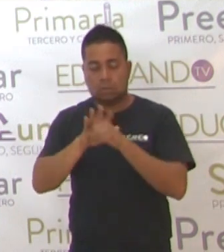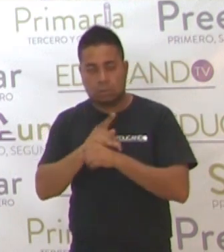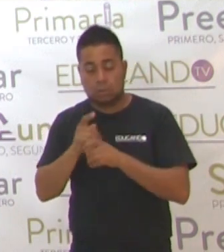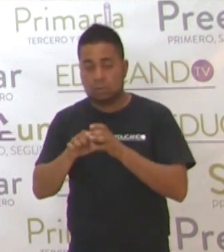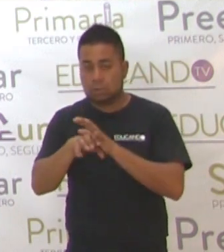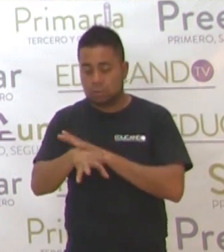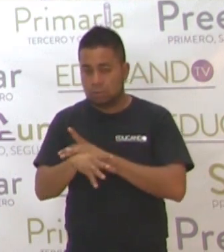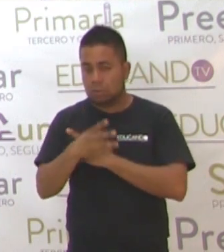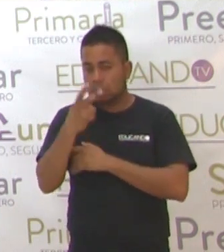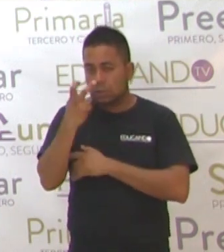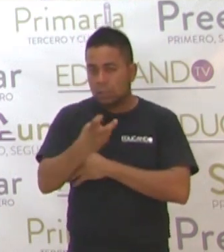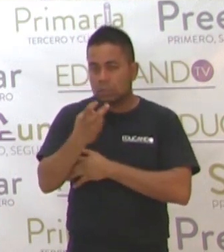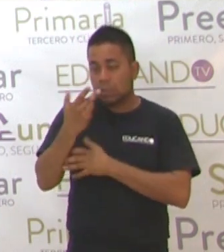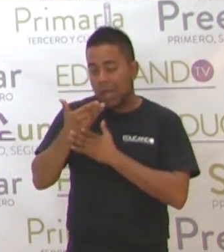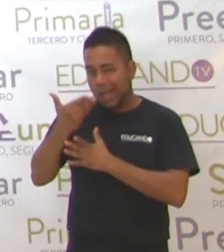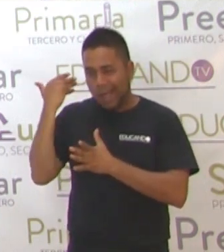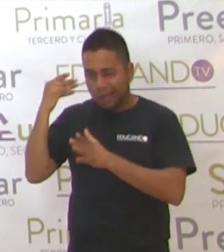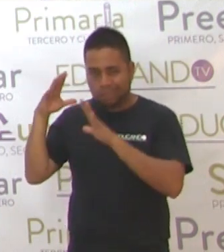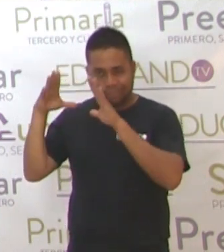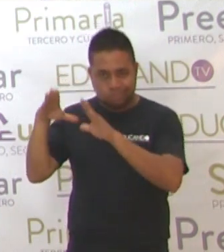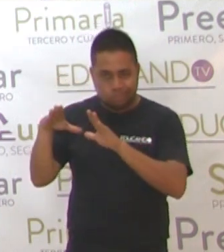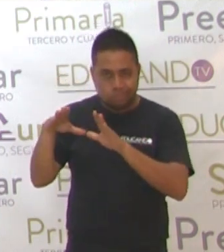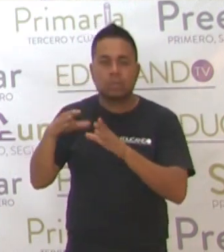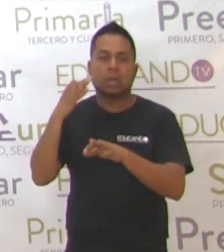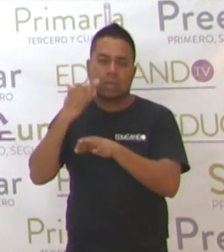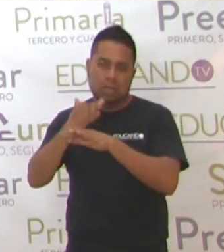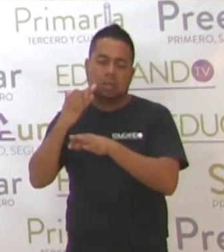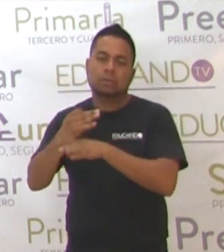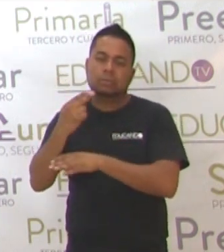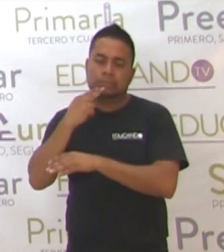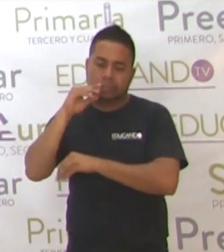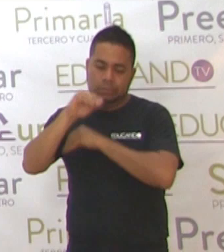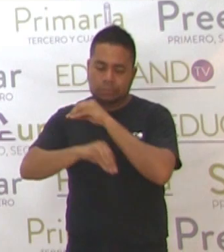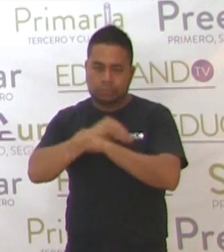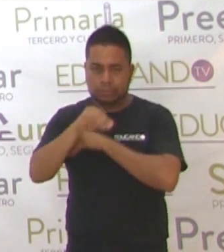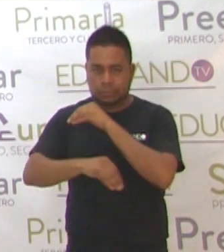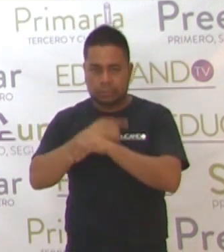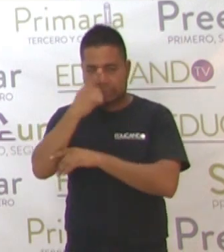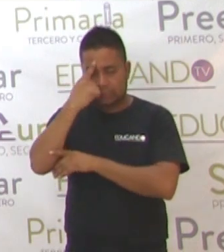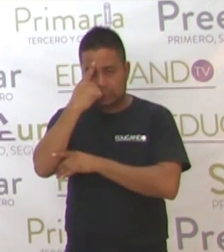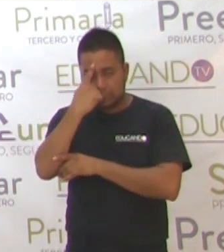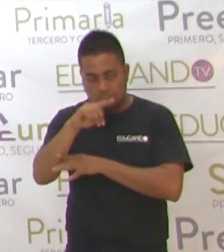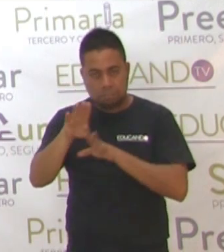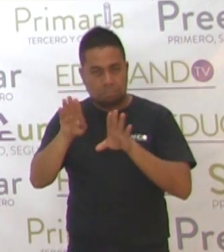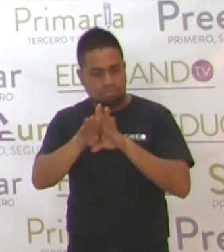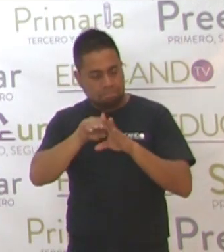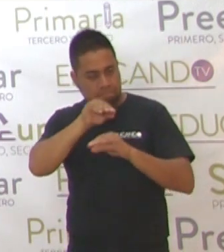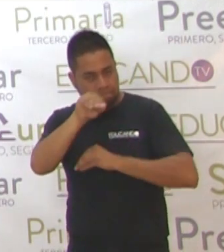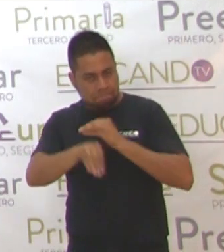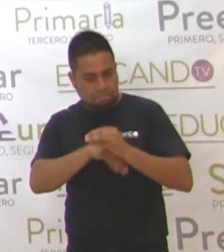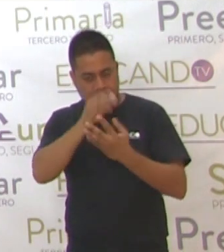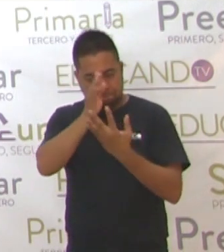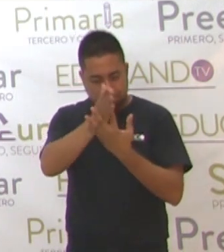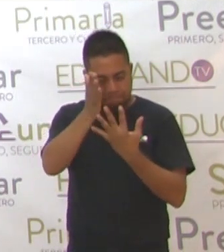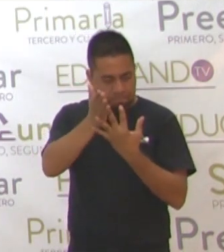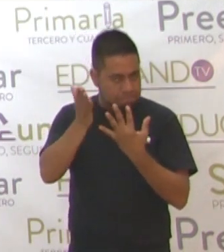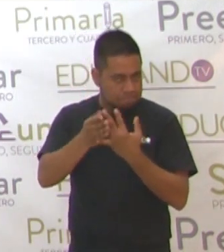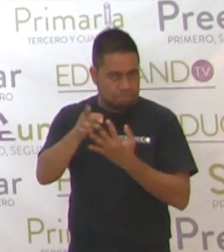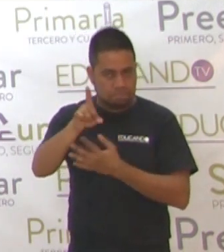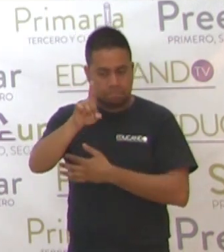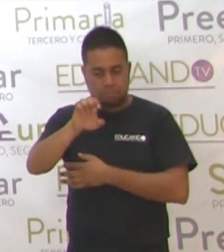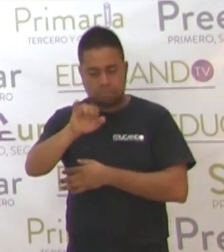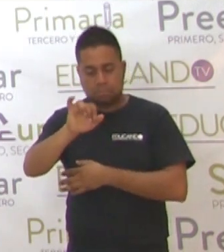esa parte o ese conocimiento lo vamos a estar utilizando mucho en lo que son la creación y clasificación de tesis